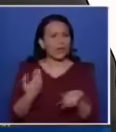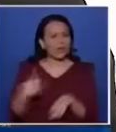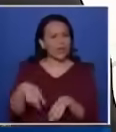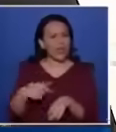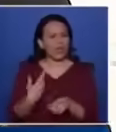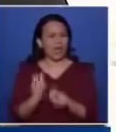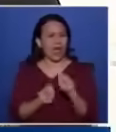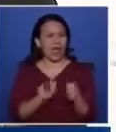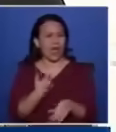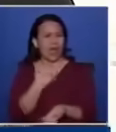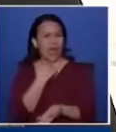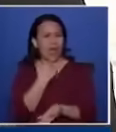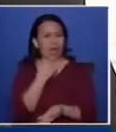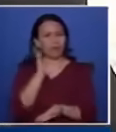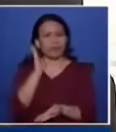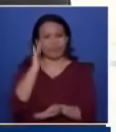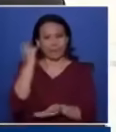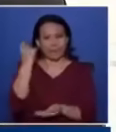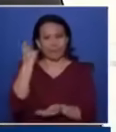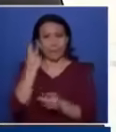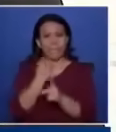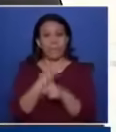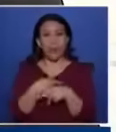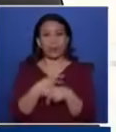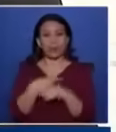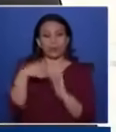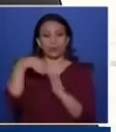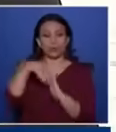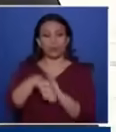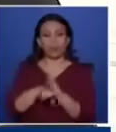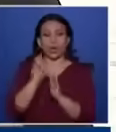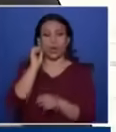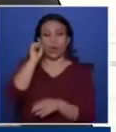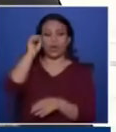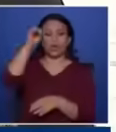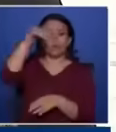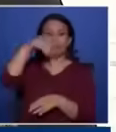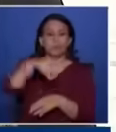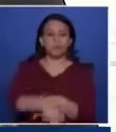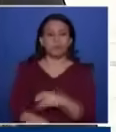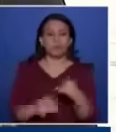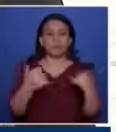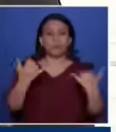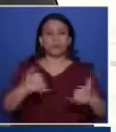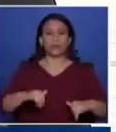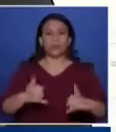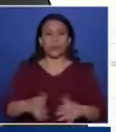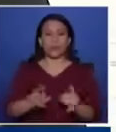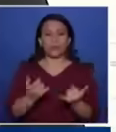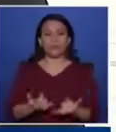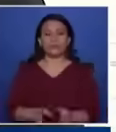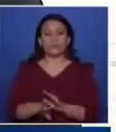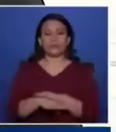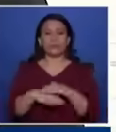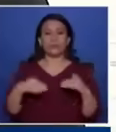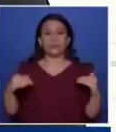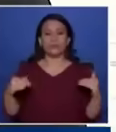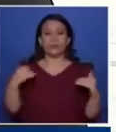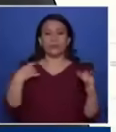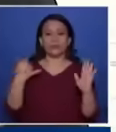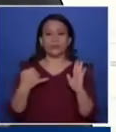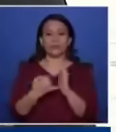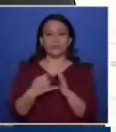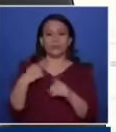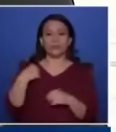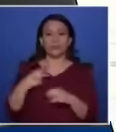productivo es consciente de la realidad del Ecuador. Estamos al borde del abismo. Lo que se está jugando en este momento es la estabilidad fiscal del Ecuador